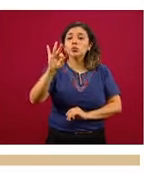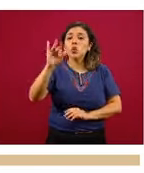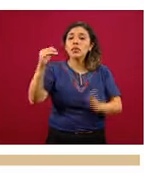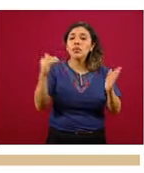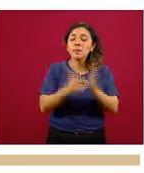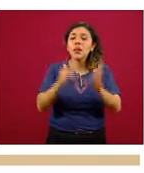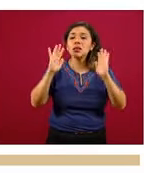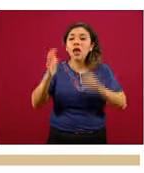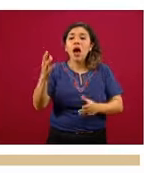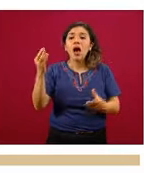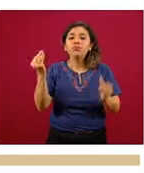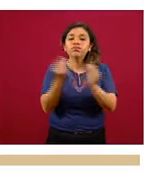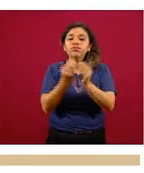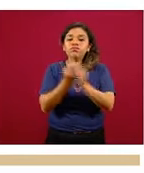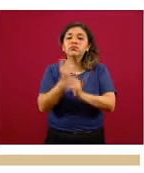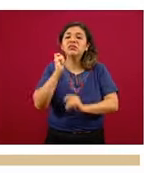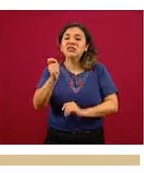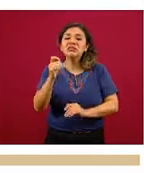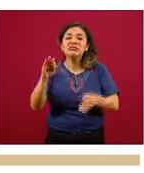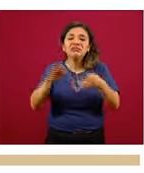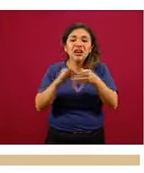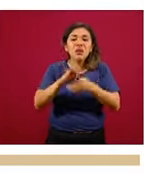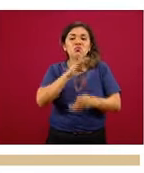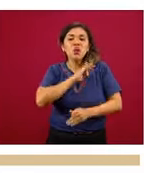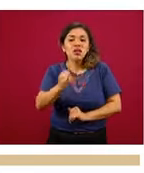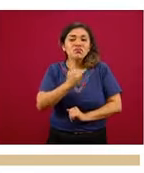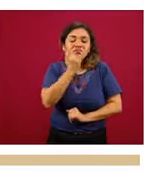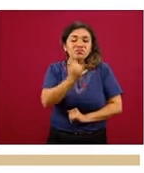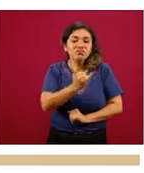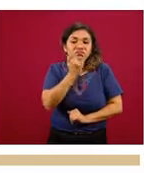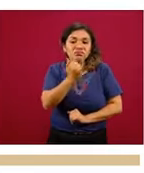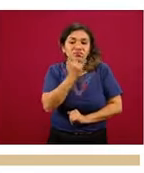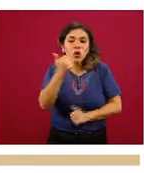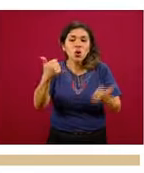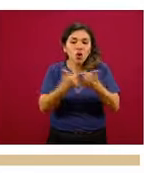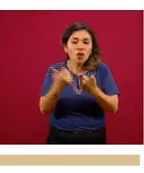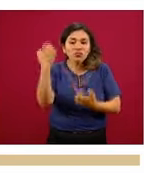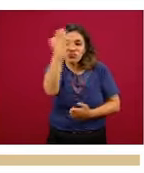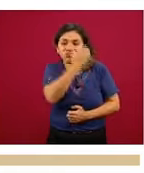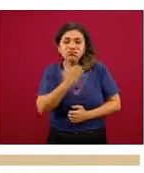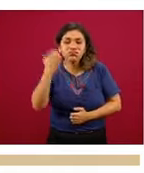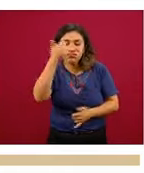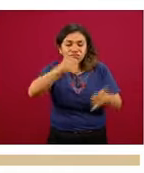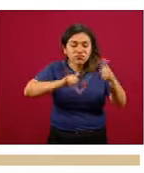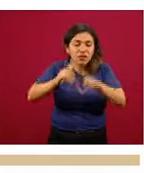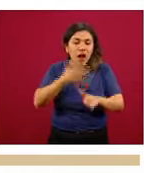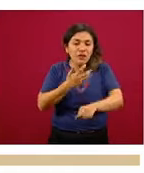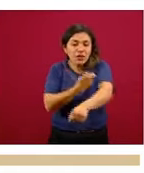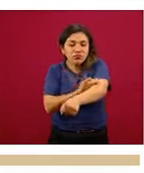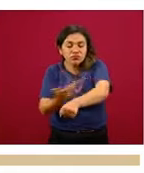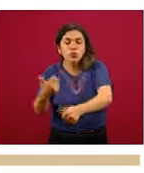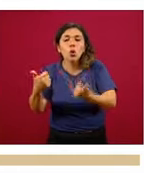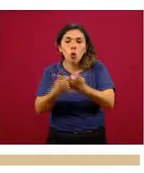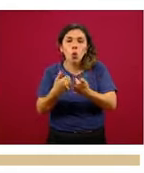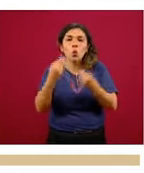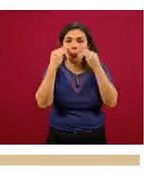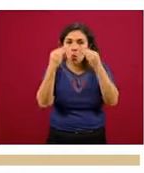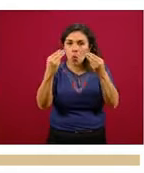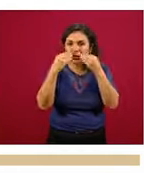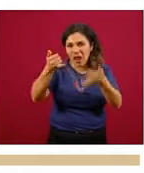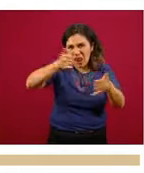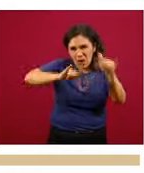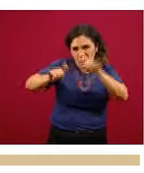que han sido clasificadas como casos sospechosos y han ingresado a un protocolo de estudio que lógicamente incluye la toma de una muestra